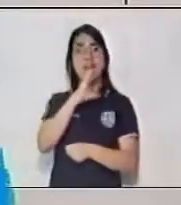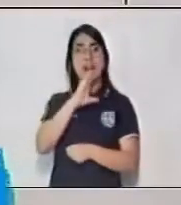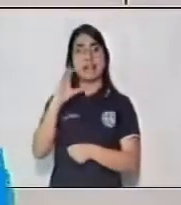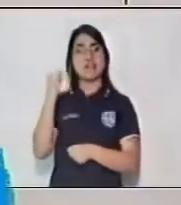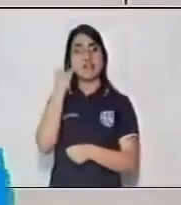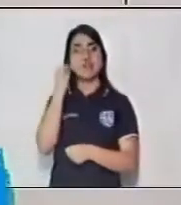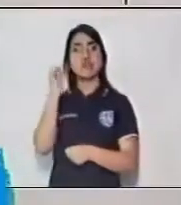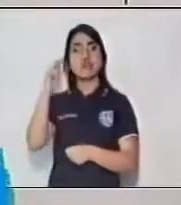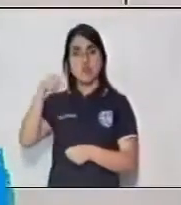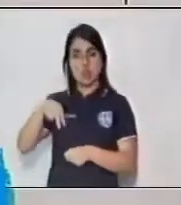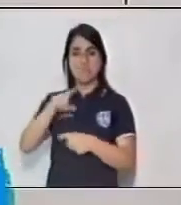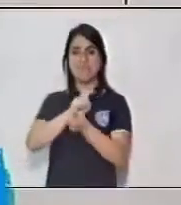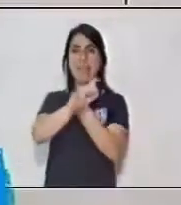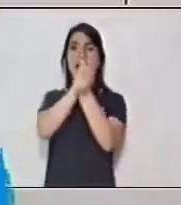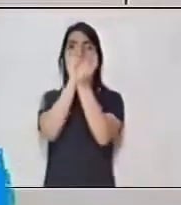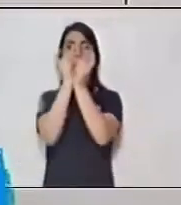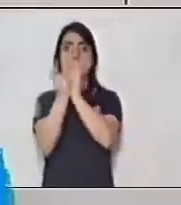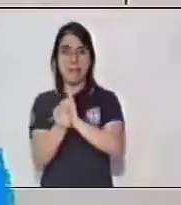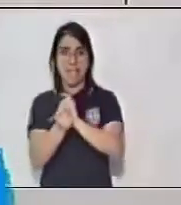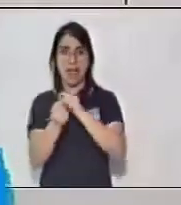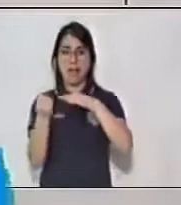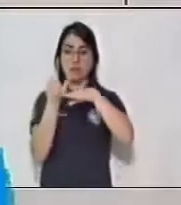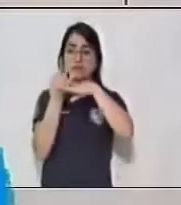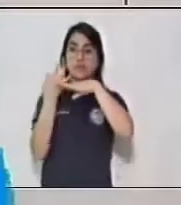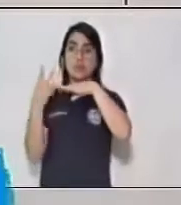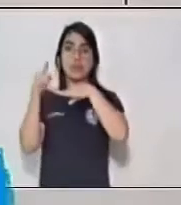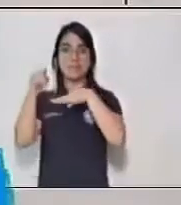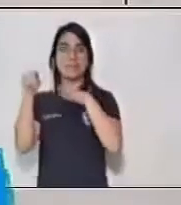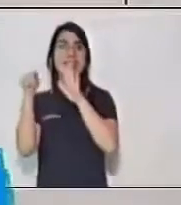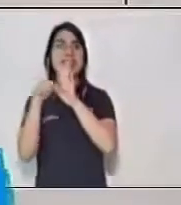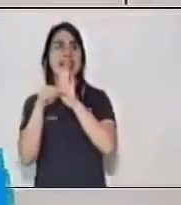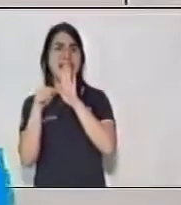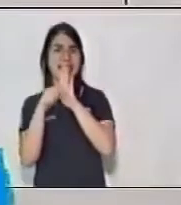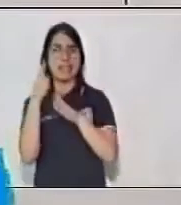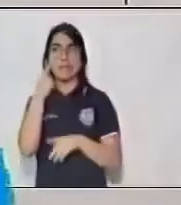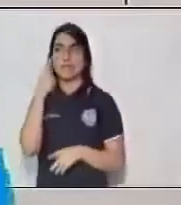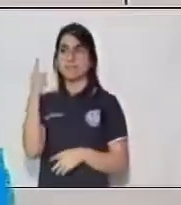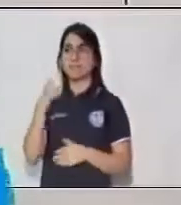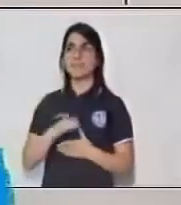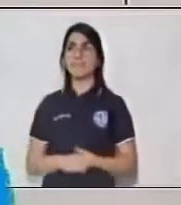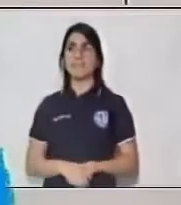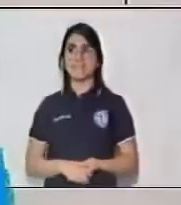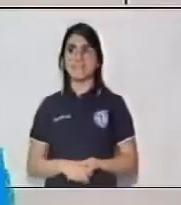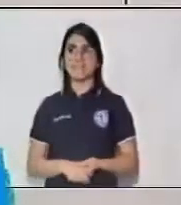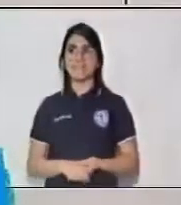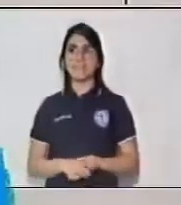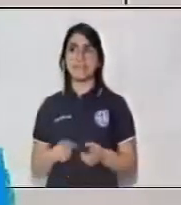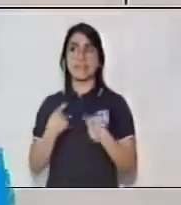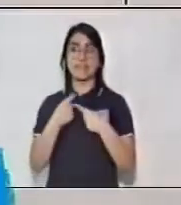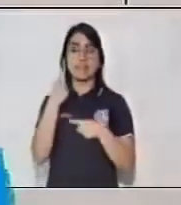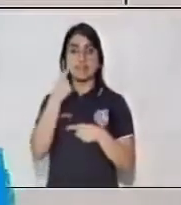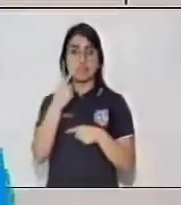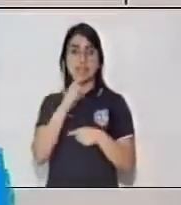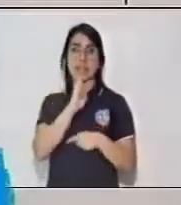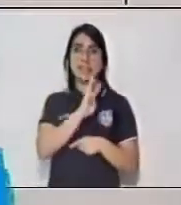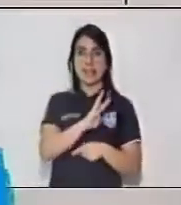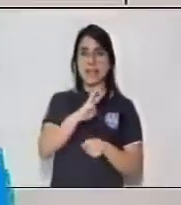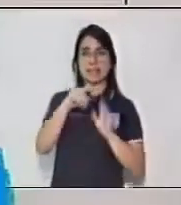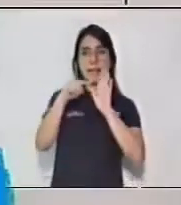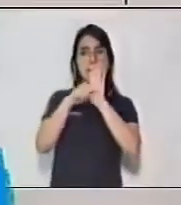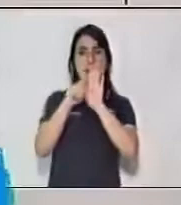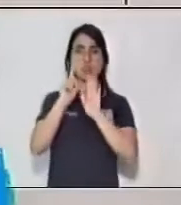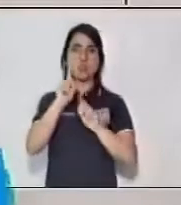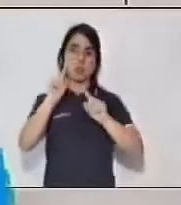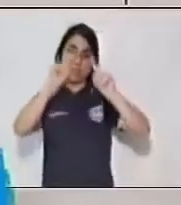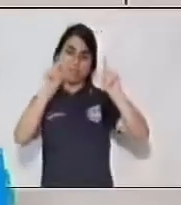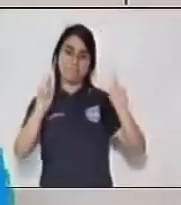tenemos doble potencia? Muy bien, se multiplican. Y entonces vamos a tener menos por menos, más 1